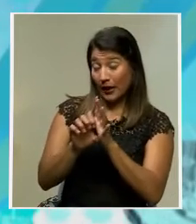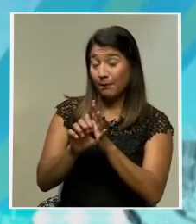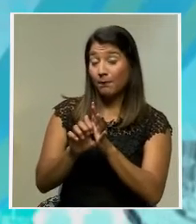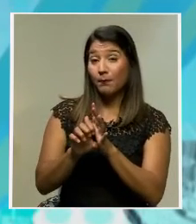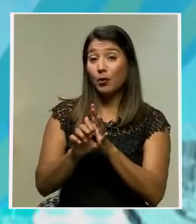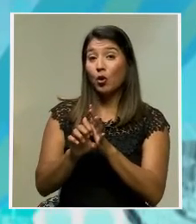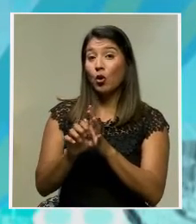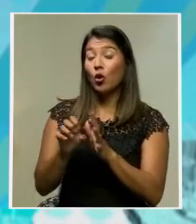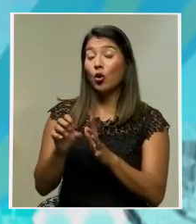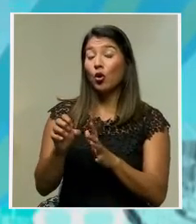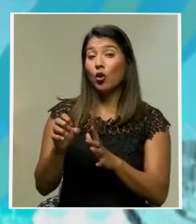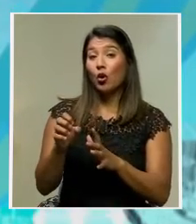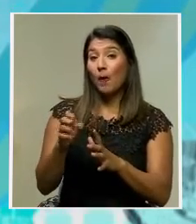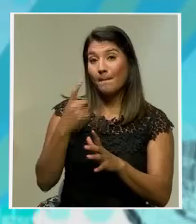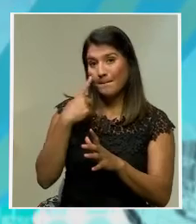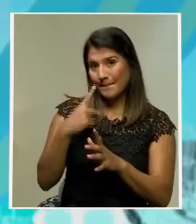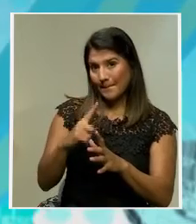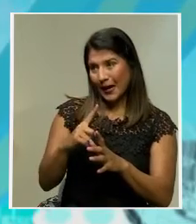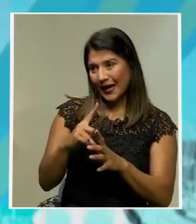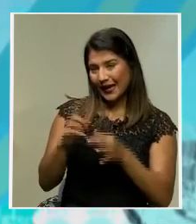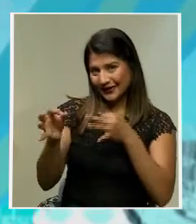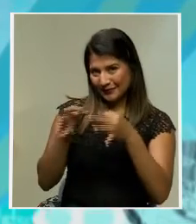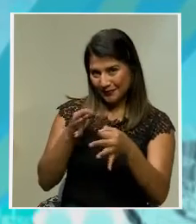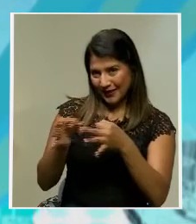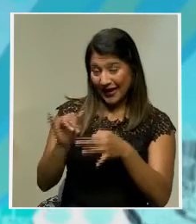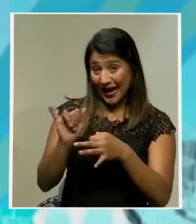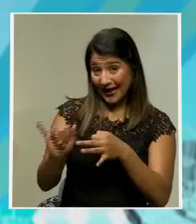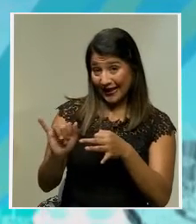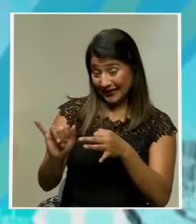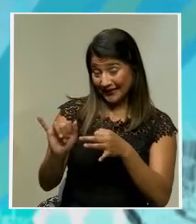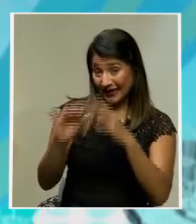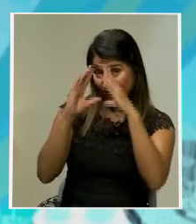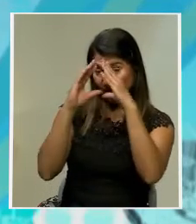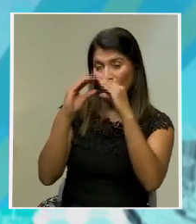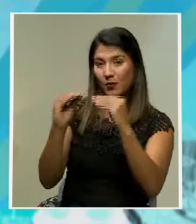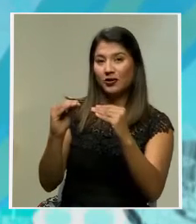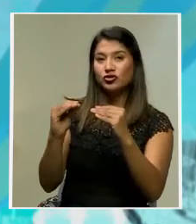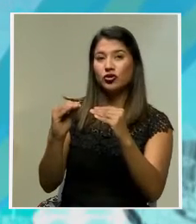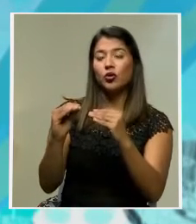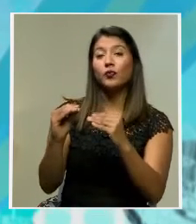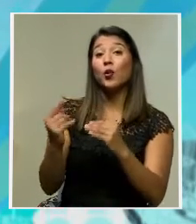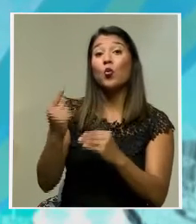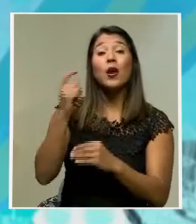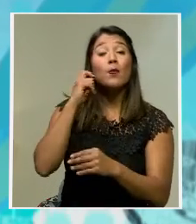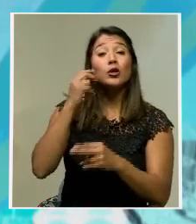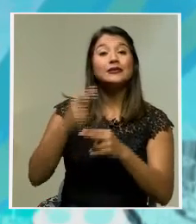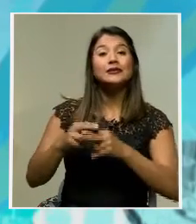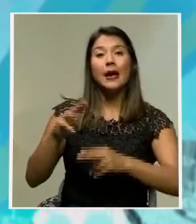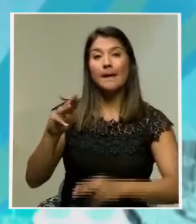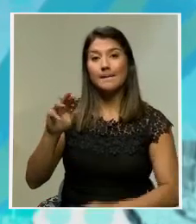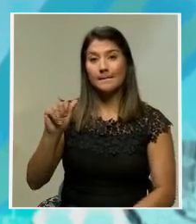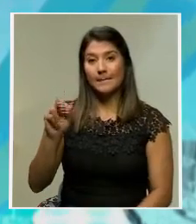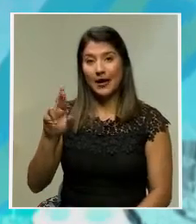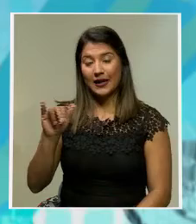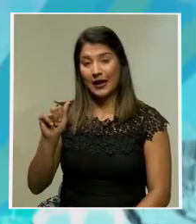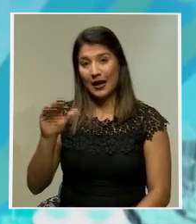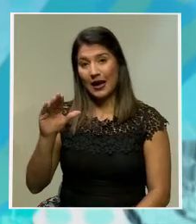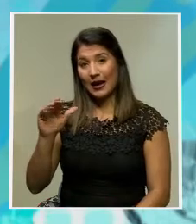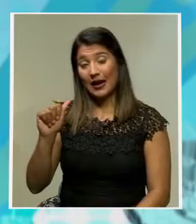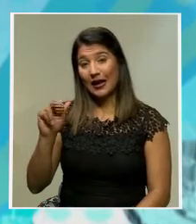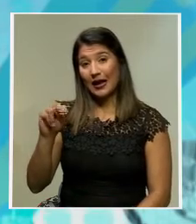para ilustrar esa sección de la información que publicamos es el de doña María Candelaria,